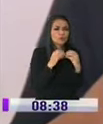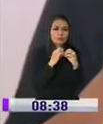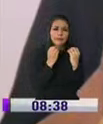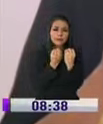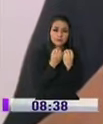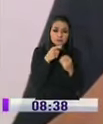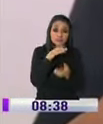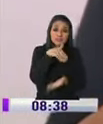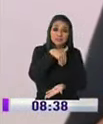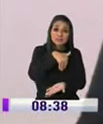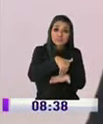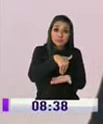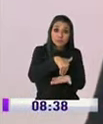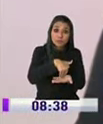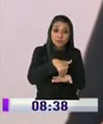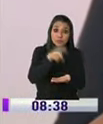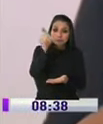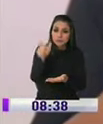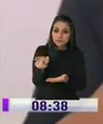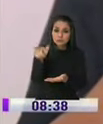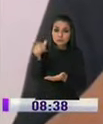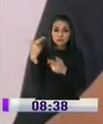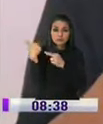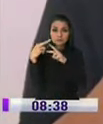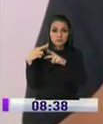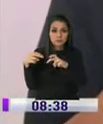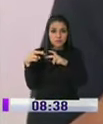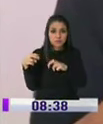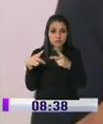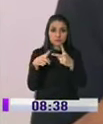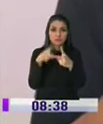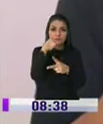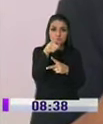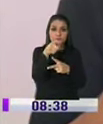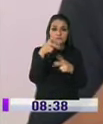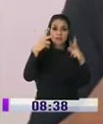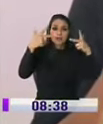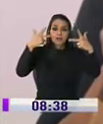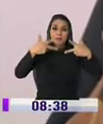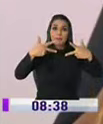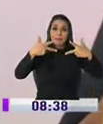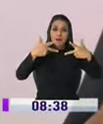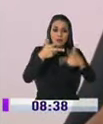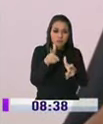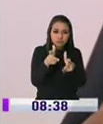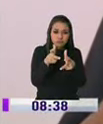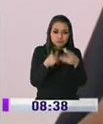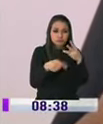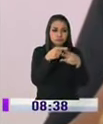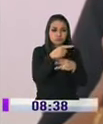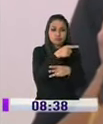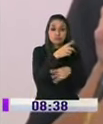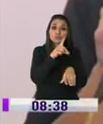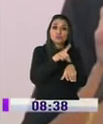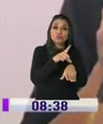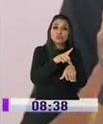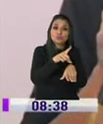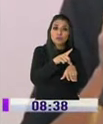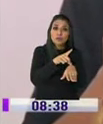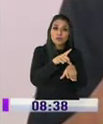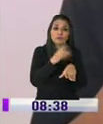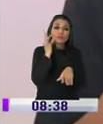donde está el detective, la cámara de Hessel, la médica pediatra especialista en abuso sexual,